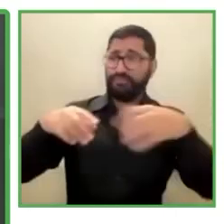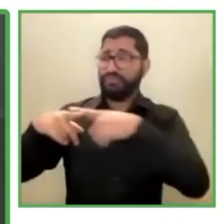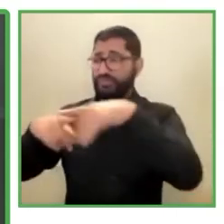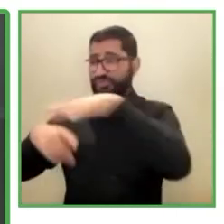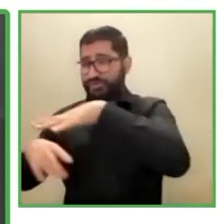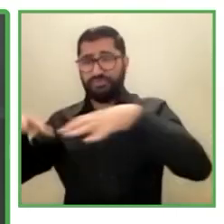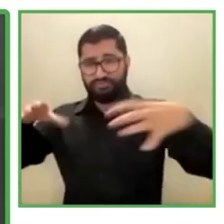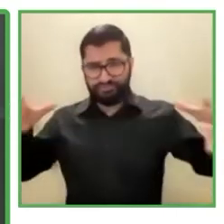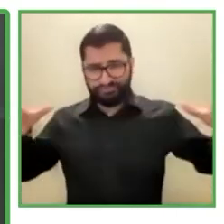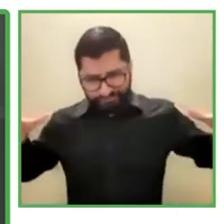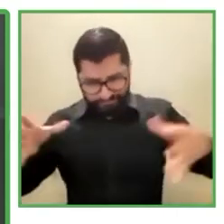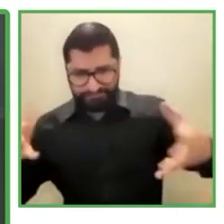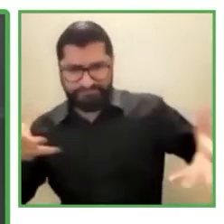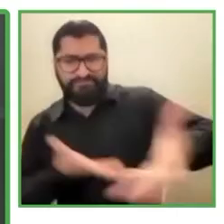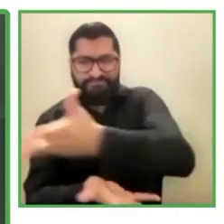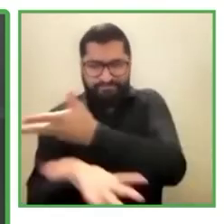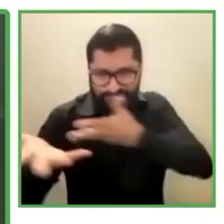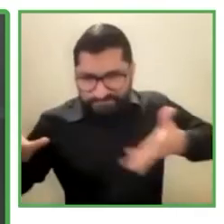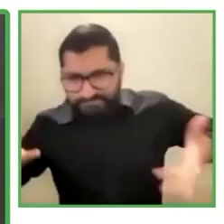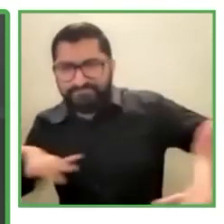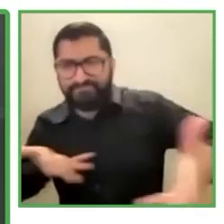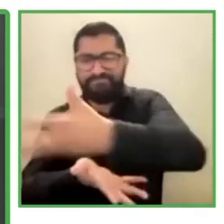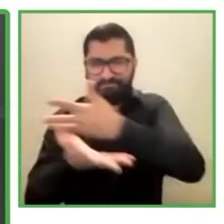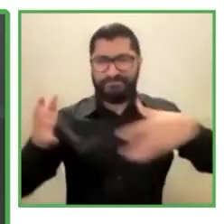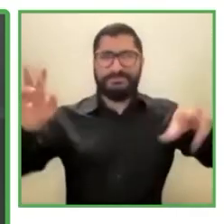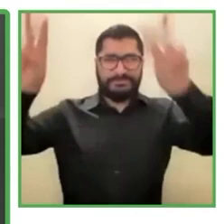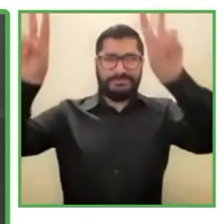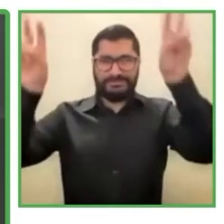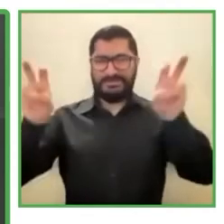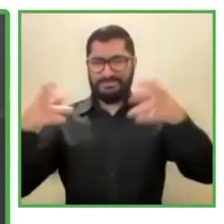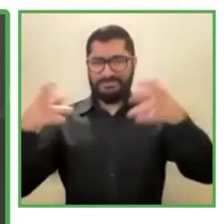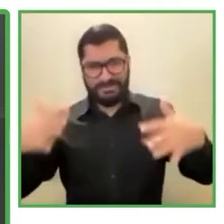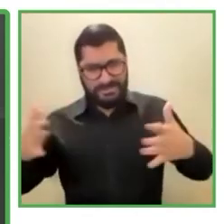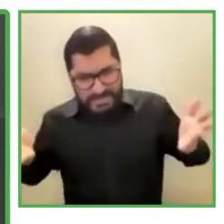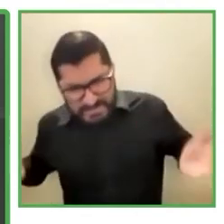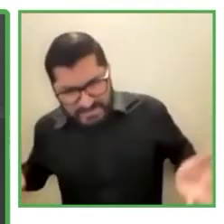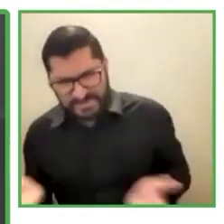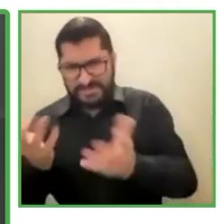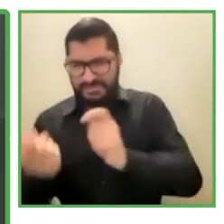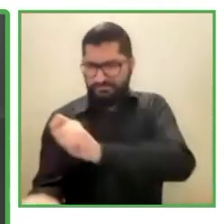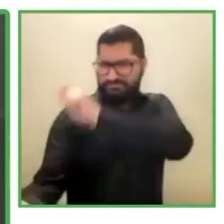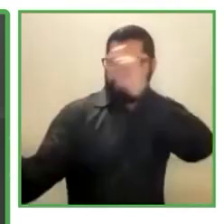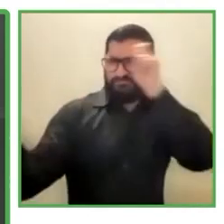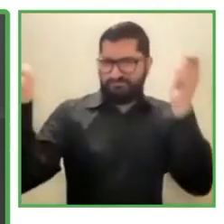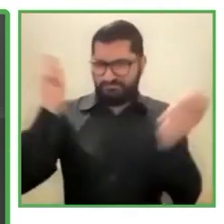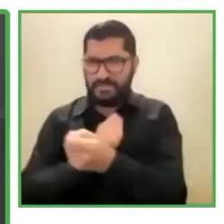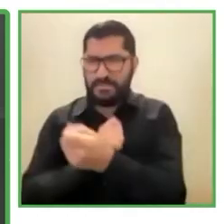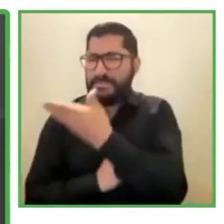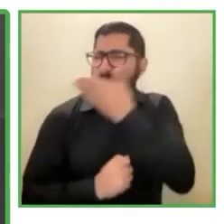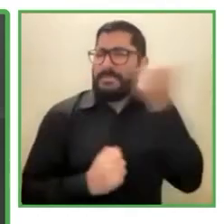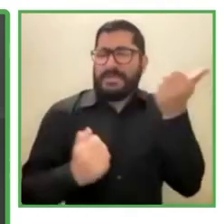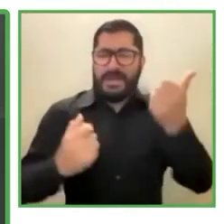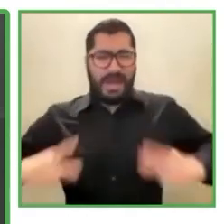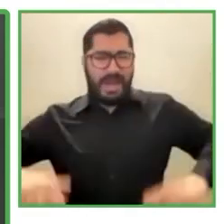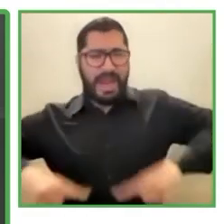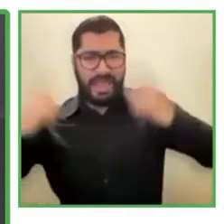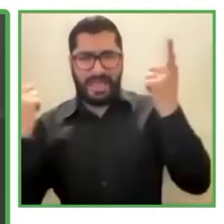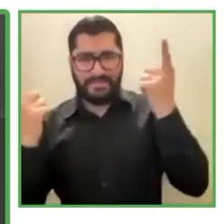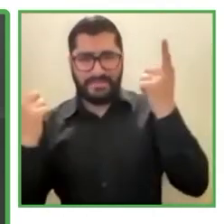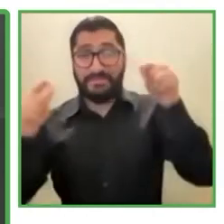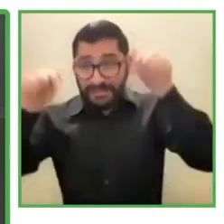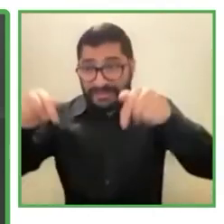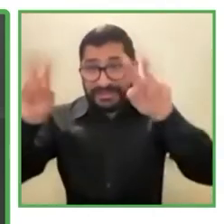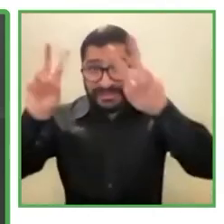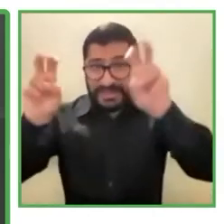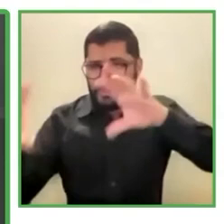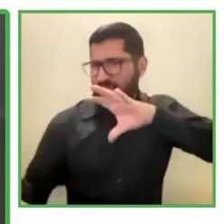énfasis en lo que llamamos para que la recuperación sea mejor. La crisis ha sido devastadora para muchos y muchos